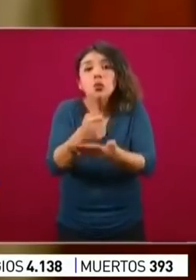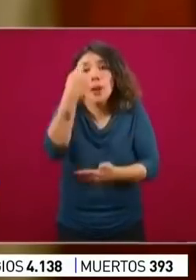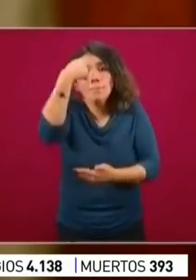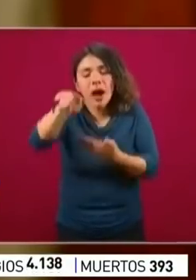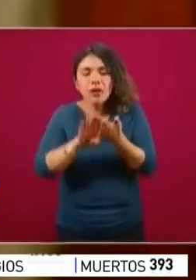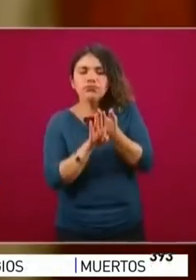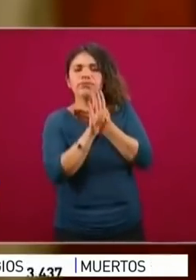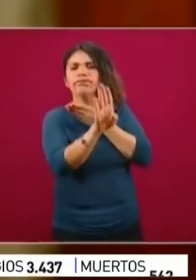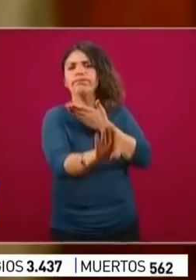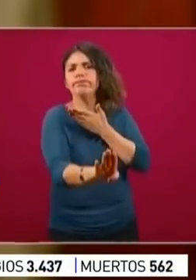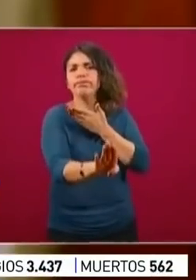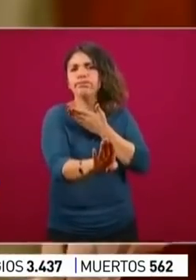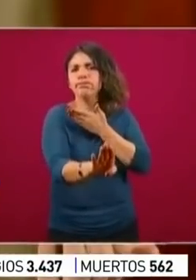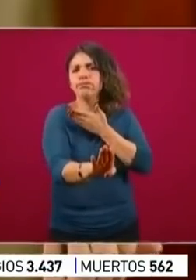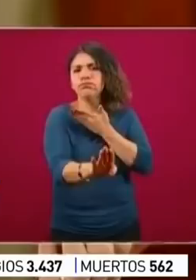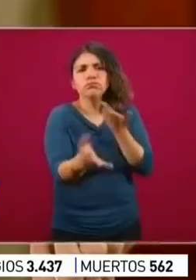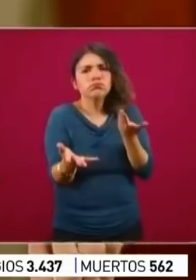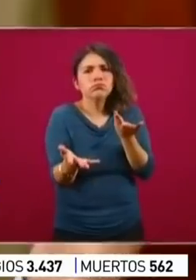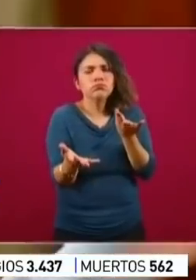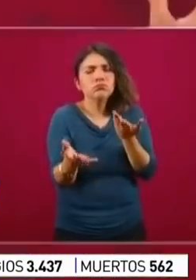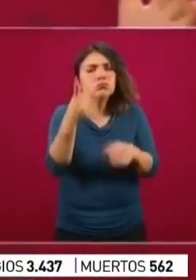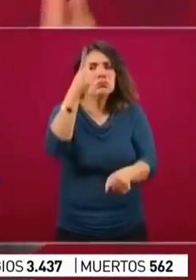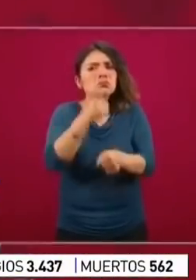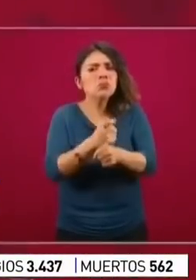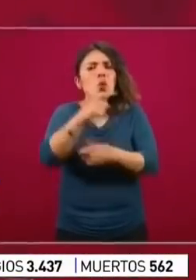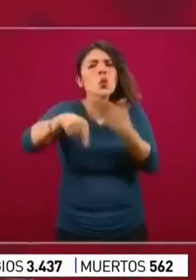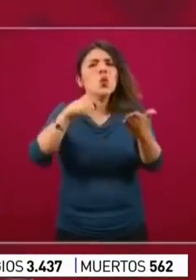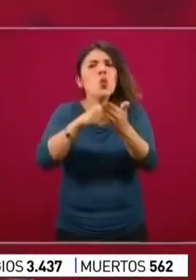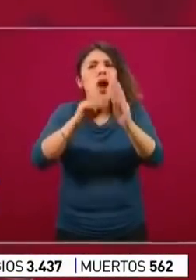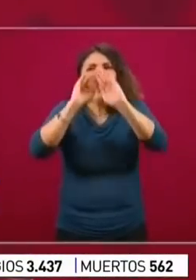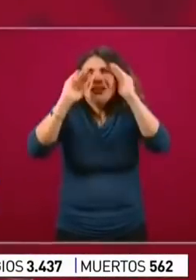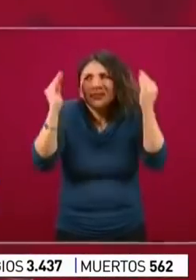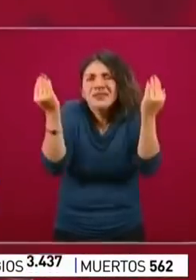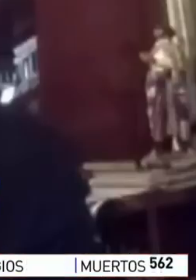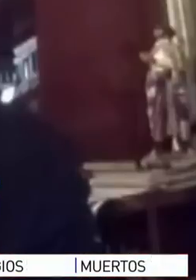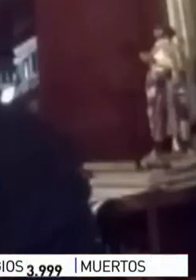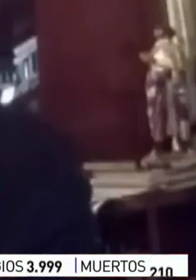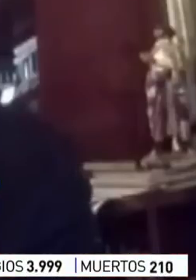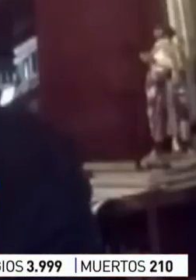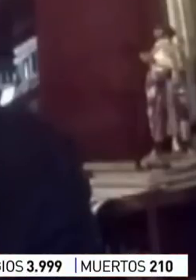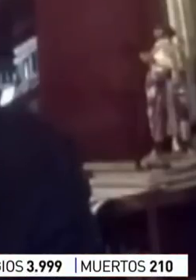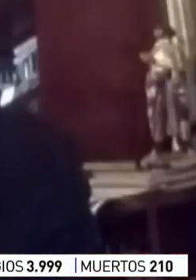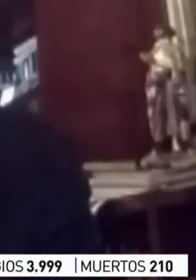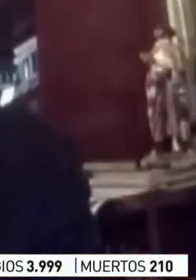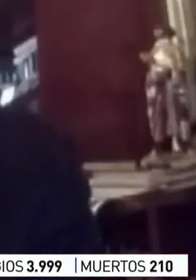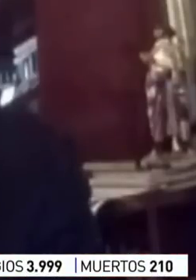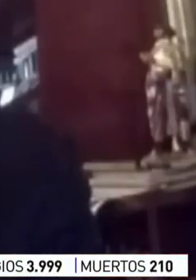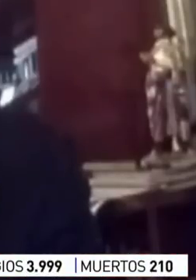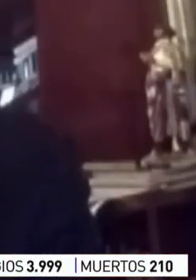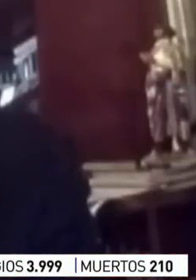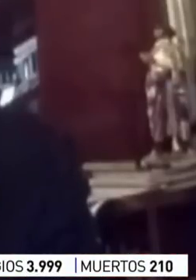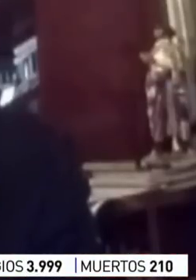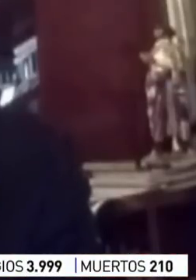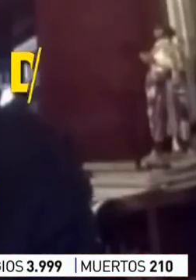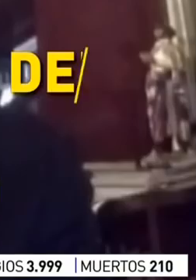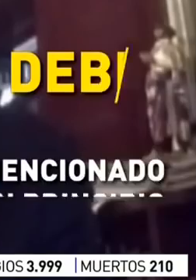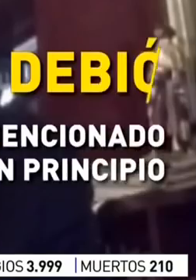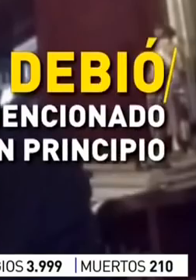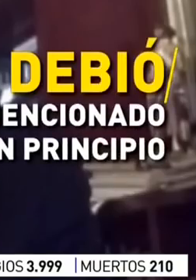la prevención, particularmente en espacios cerrados. La idea del cubrebocas se debió